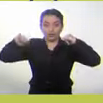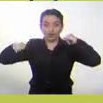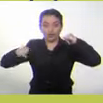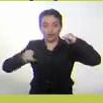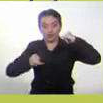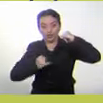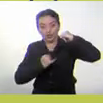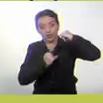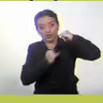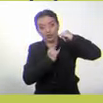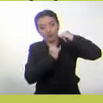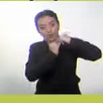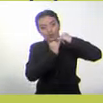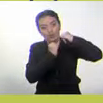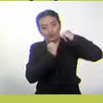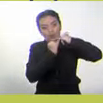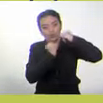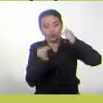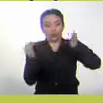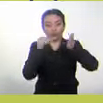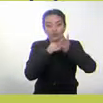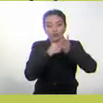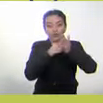circuito regresando a la batería.